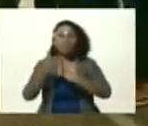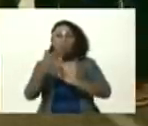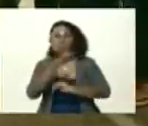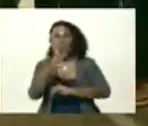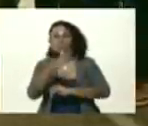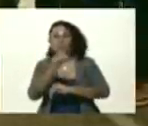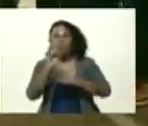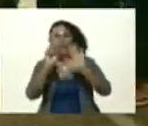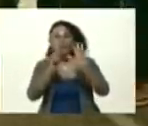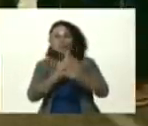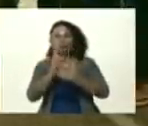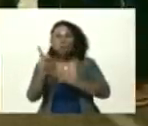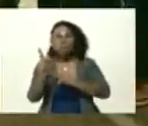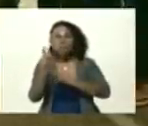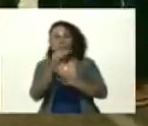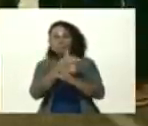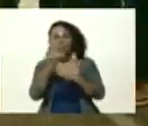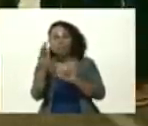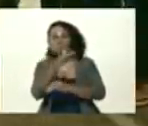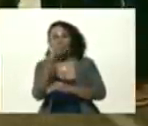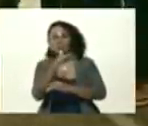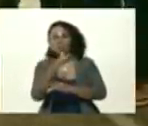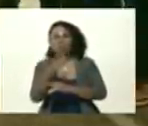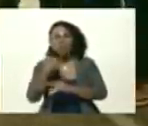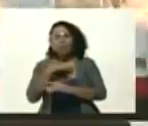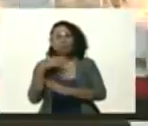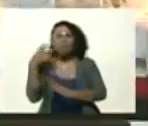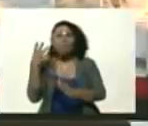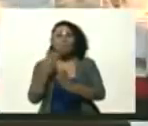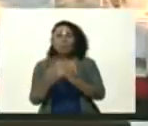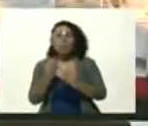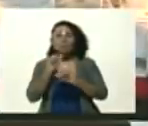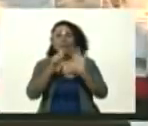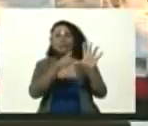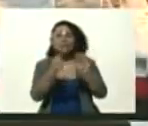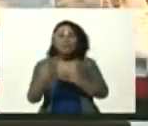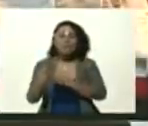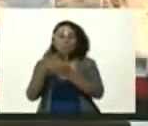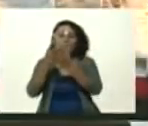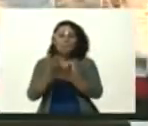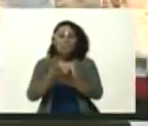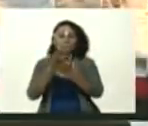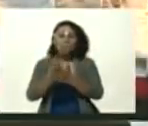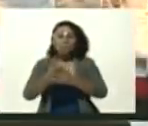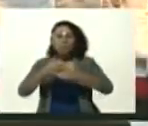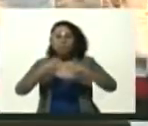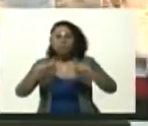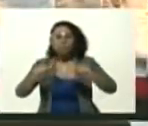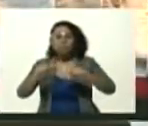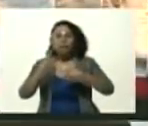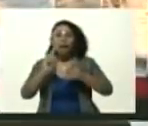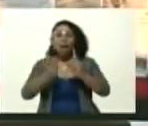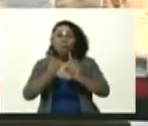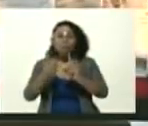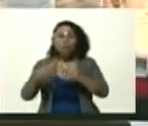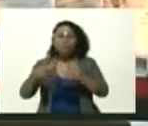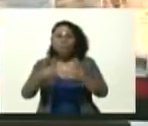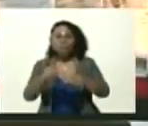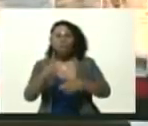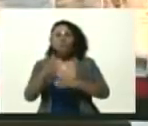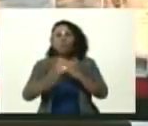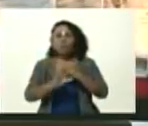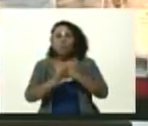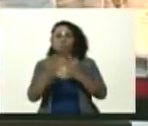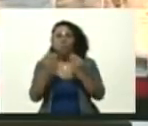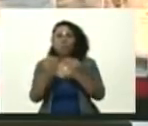aproximadamente 7,5 kilómetros. Hemos extraído 600 toneladas de escombro. Hay un sector que todavía está muy afectado,